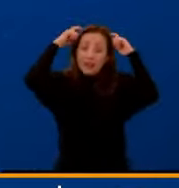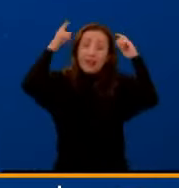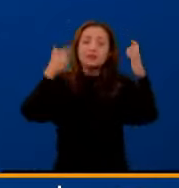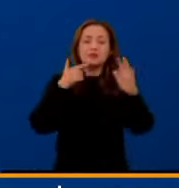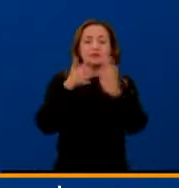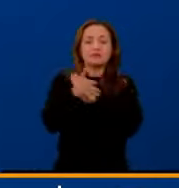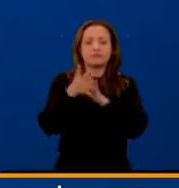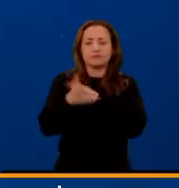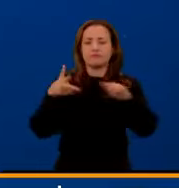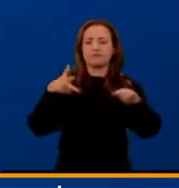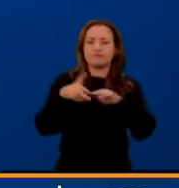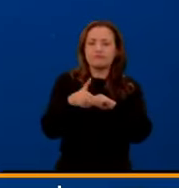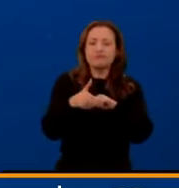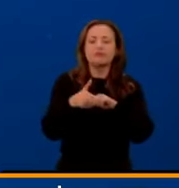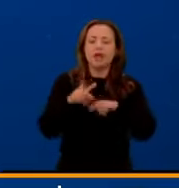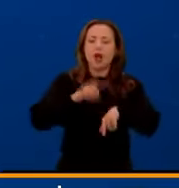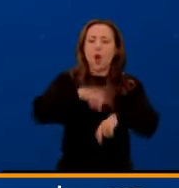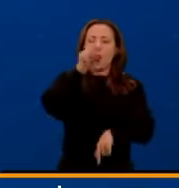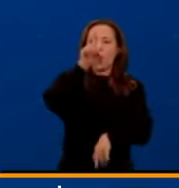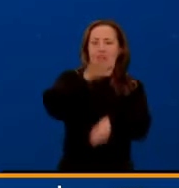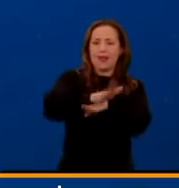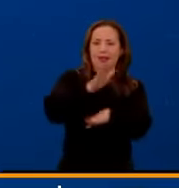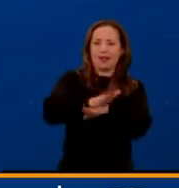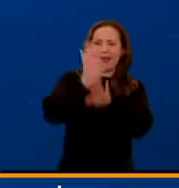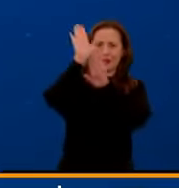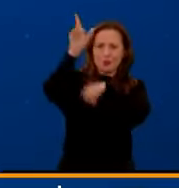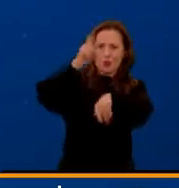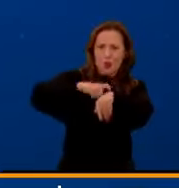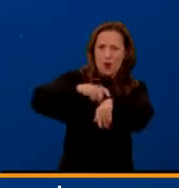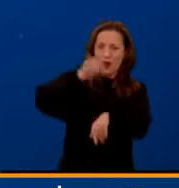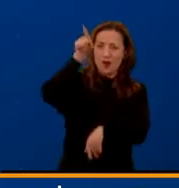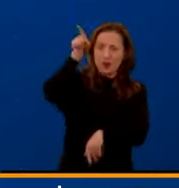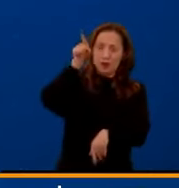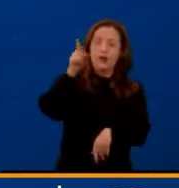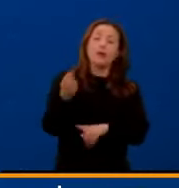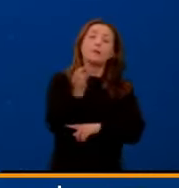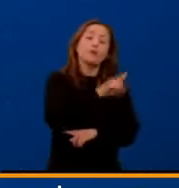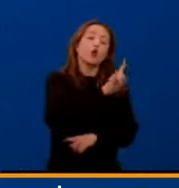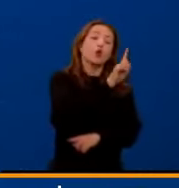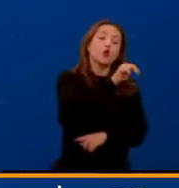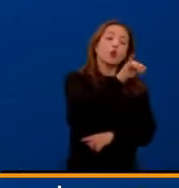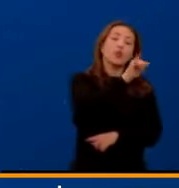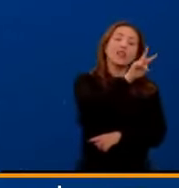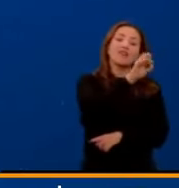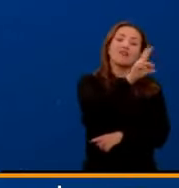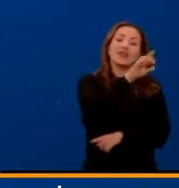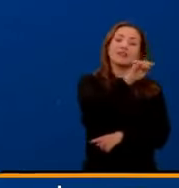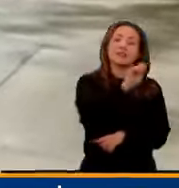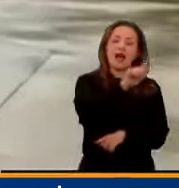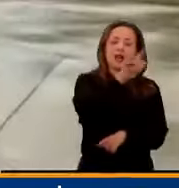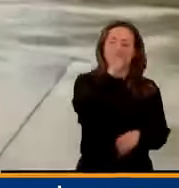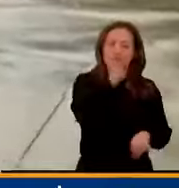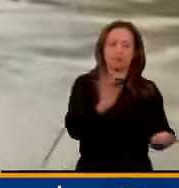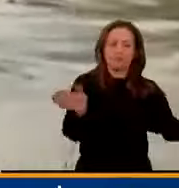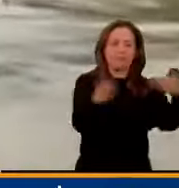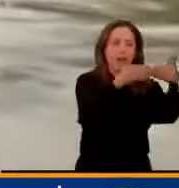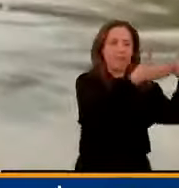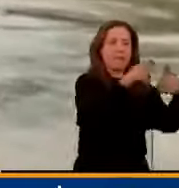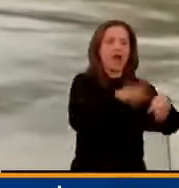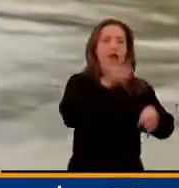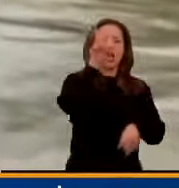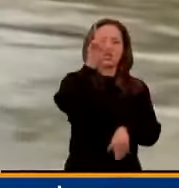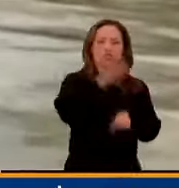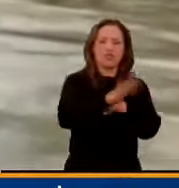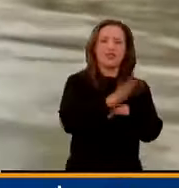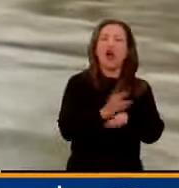suspensión de operaciones a partir de la 1 de la tarde hora local, mientras en Universal los cierres comienzan a las 2. Los hoteles de ambas